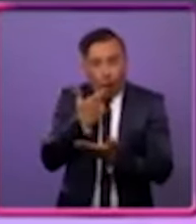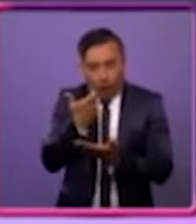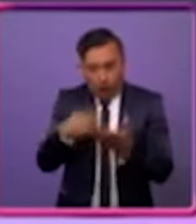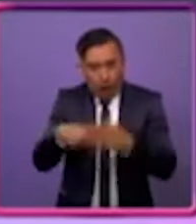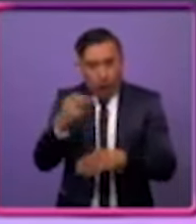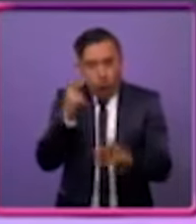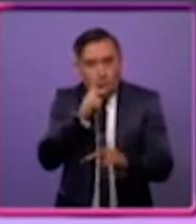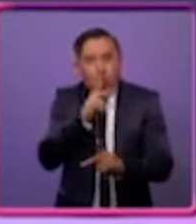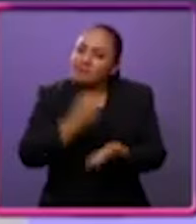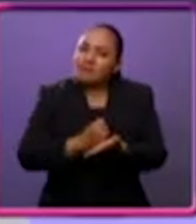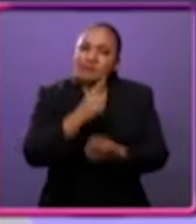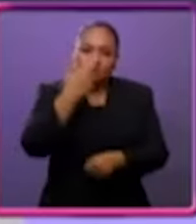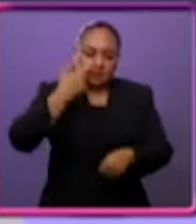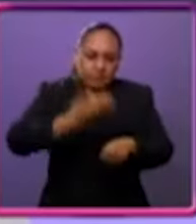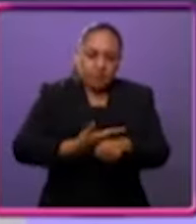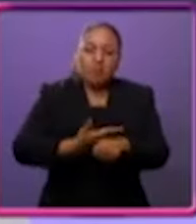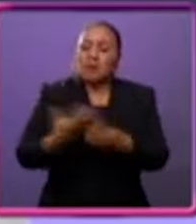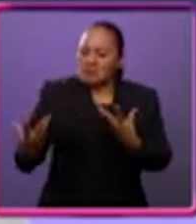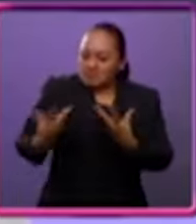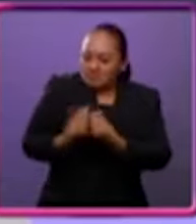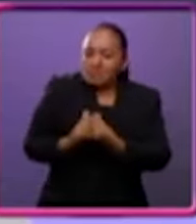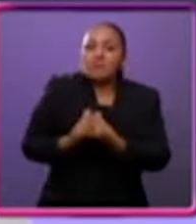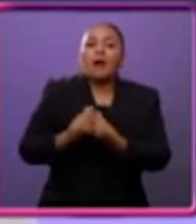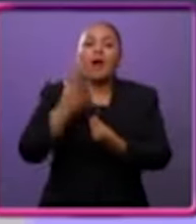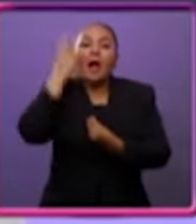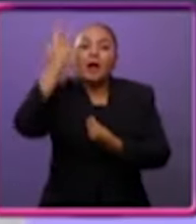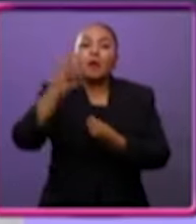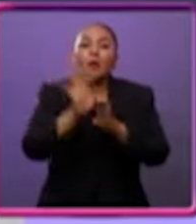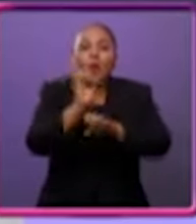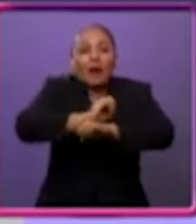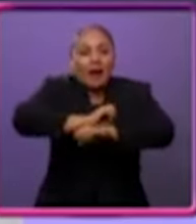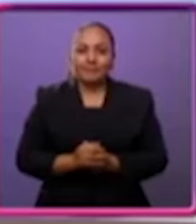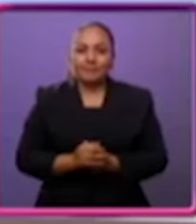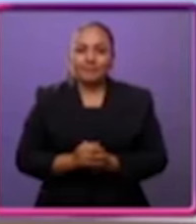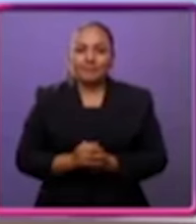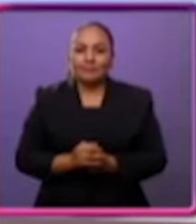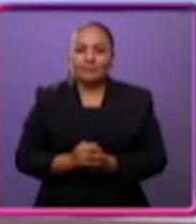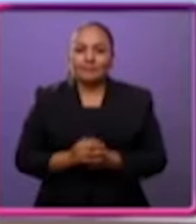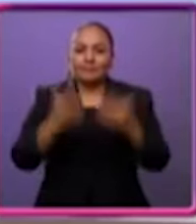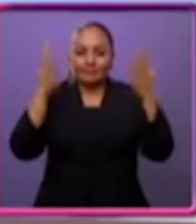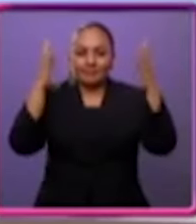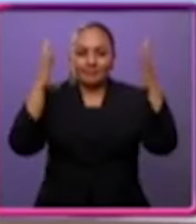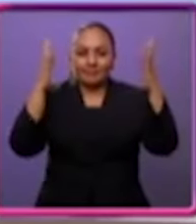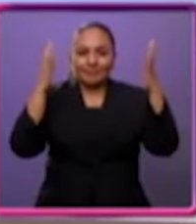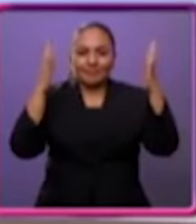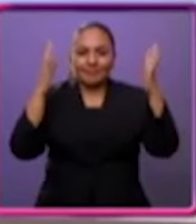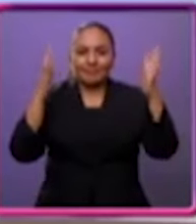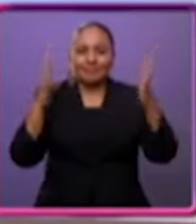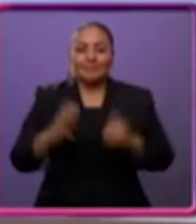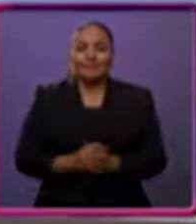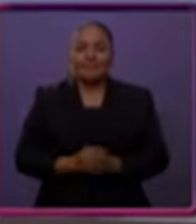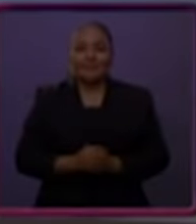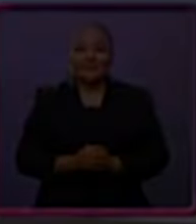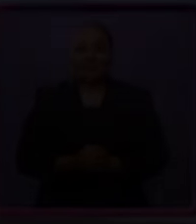segundo debate previo a las elecciones que se efectuarán el 4 de junio de 2017 notimex